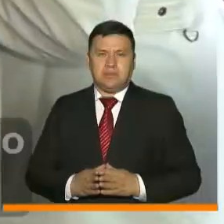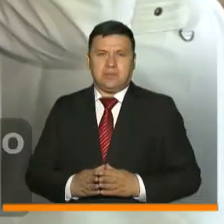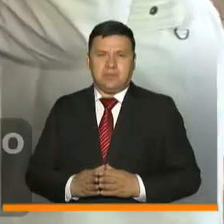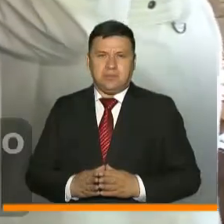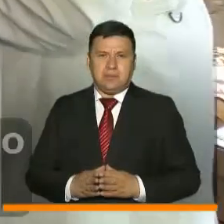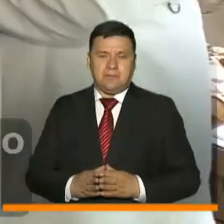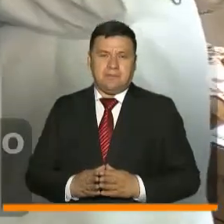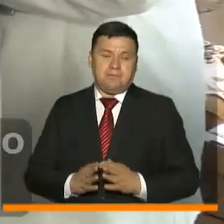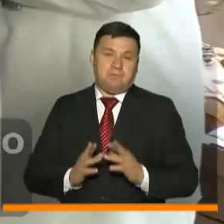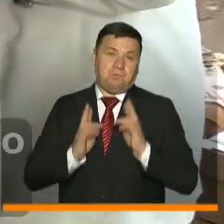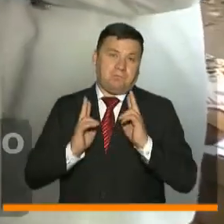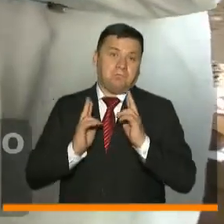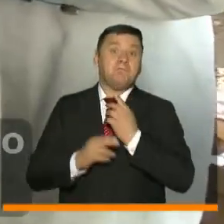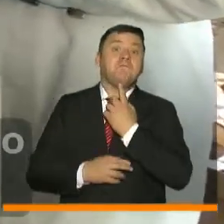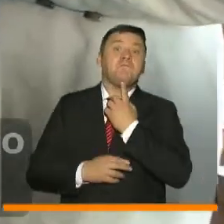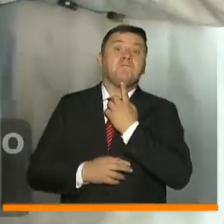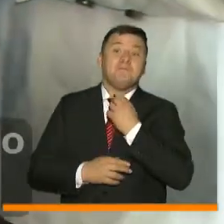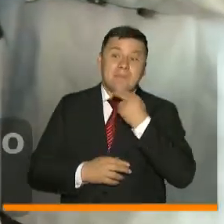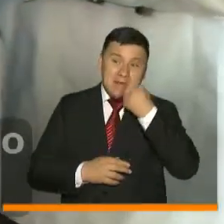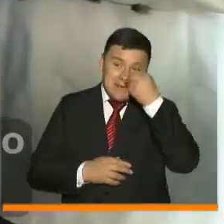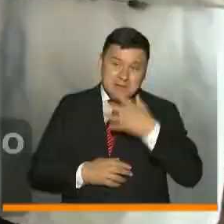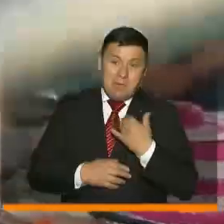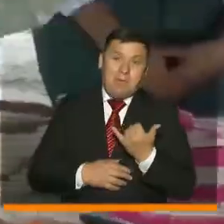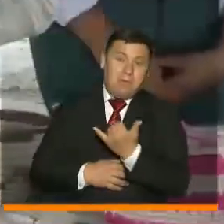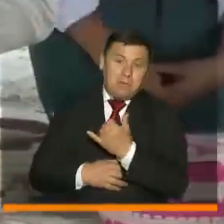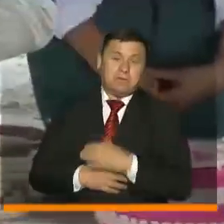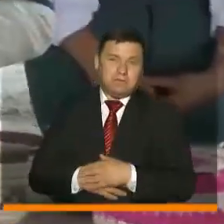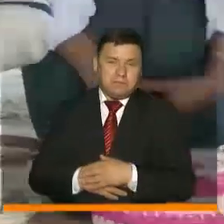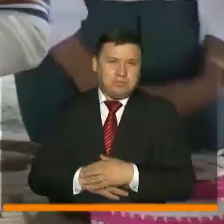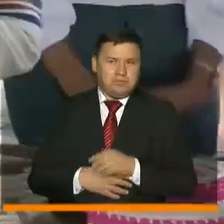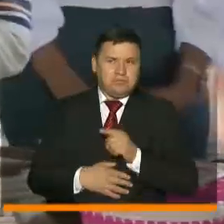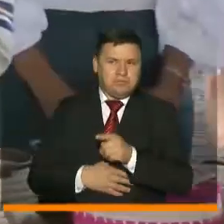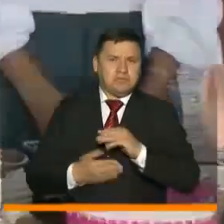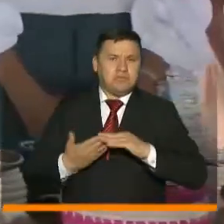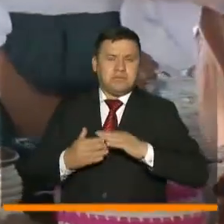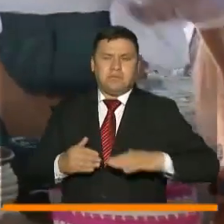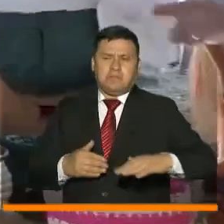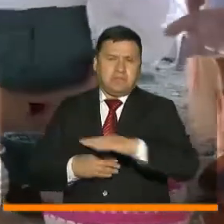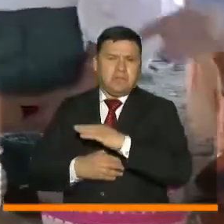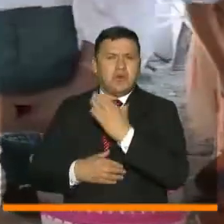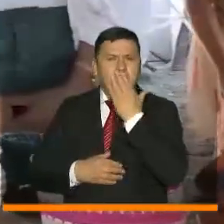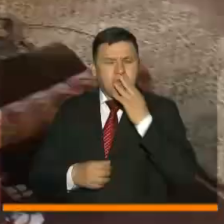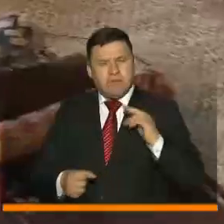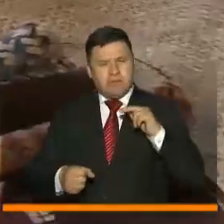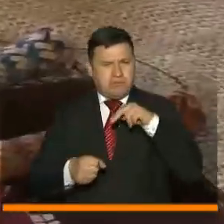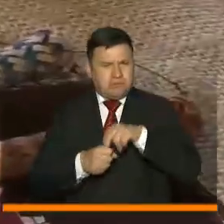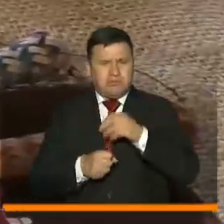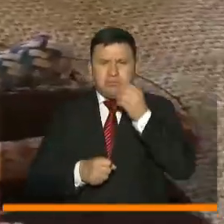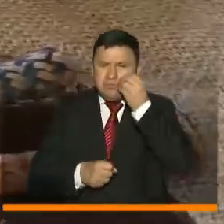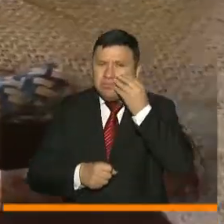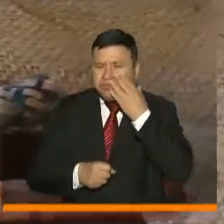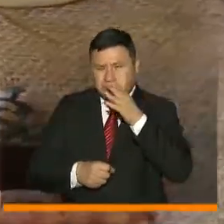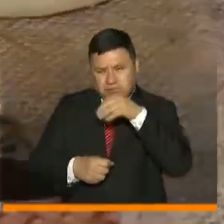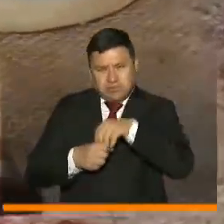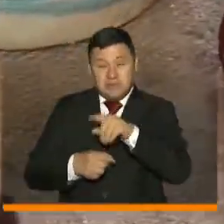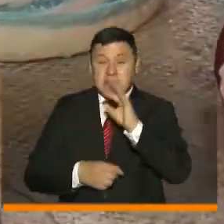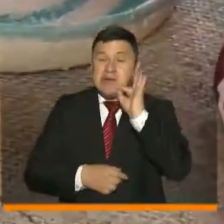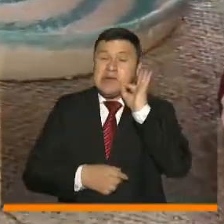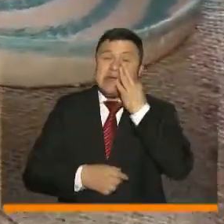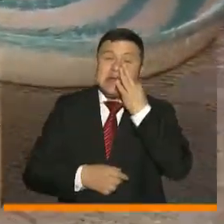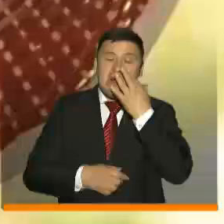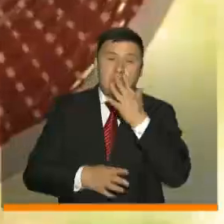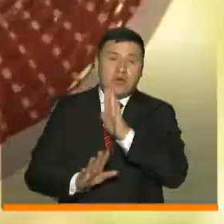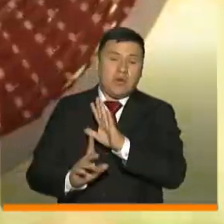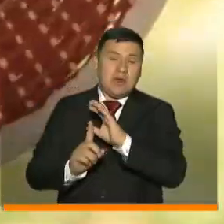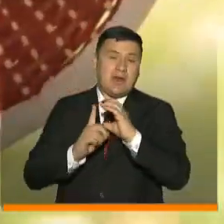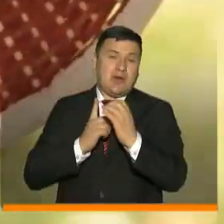Bueno, pues espero que te guste mucho la historia que hay ahí. Llegar a una comunidad indígena y encontrar esta riqueza